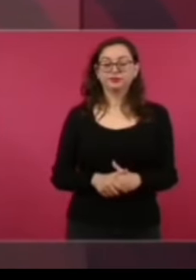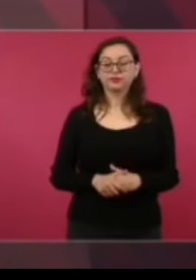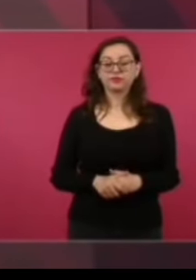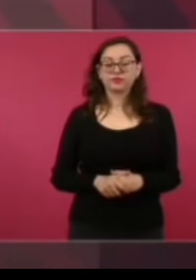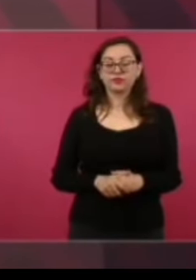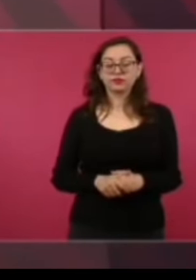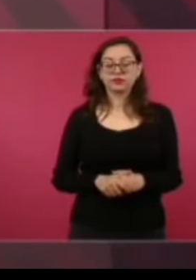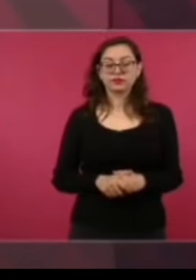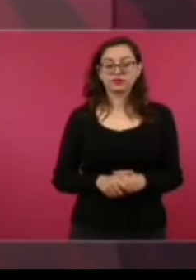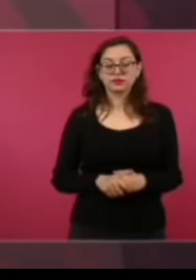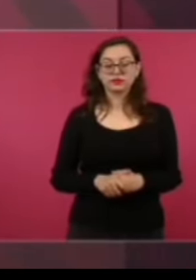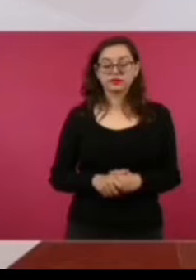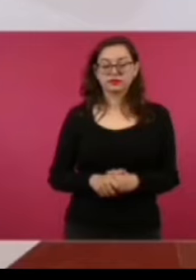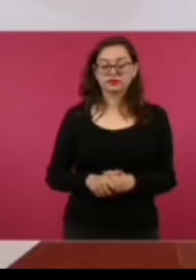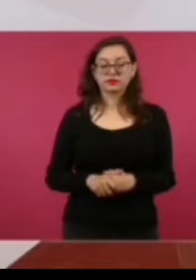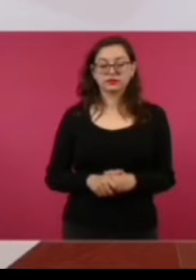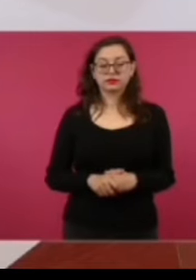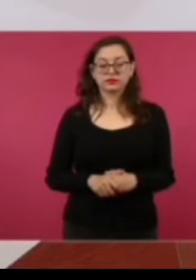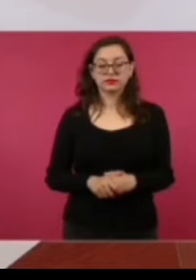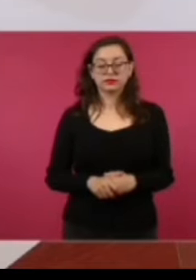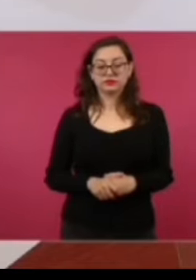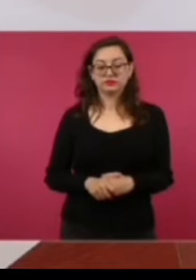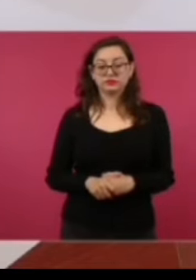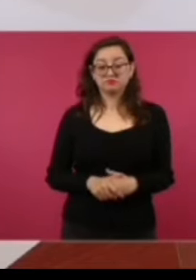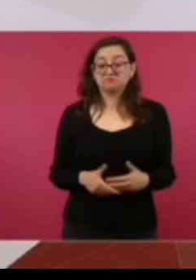Bueno, el caso es